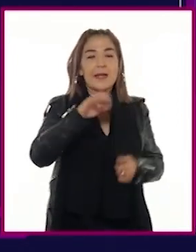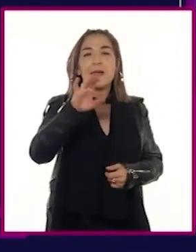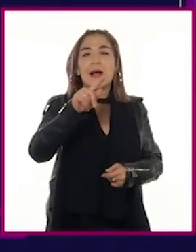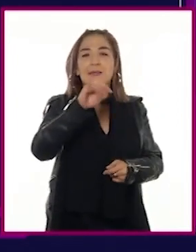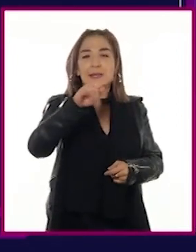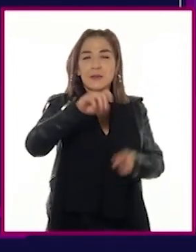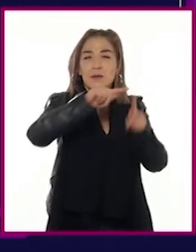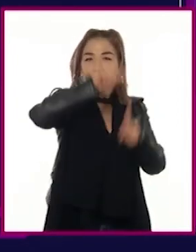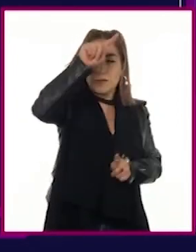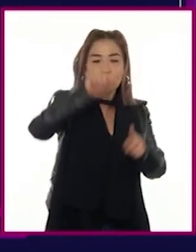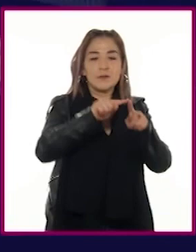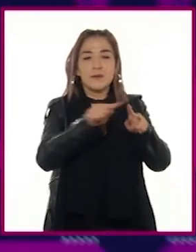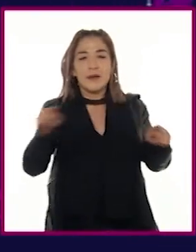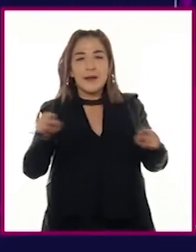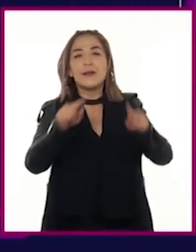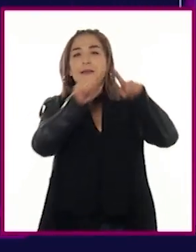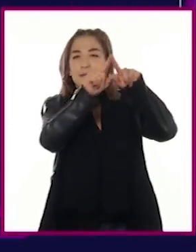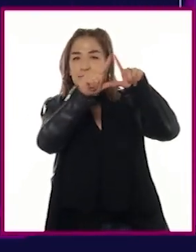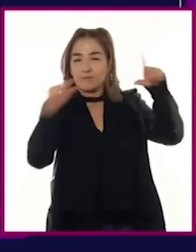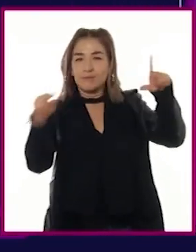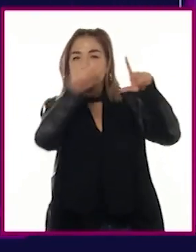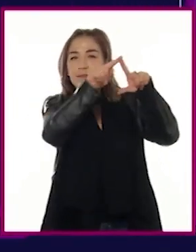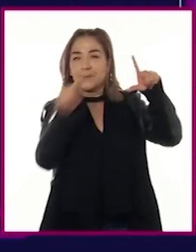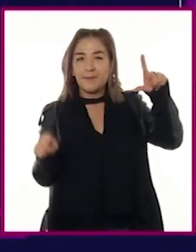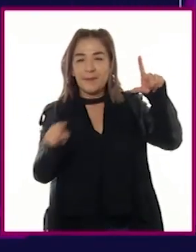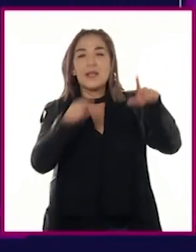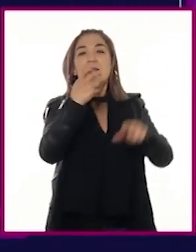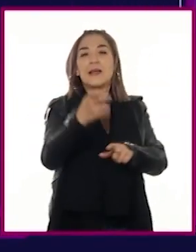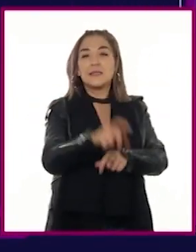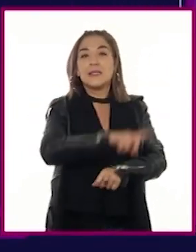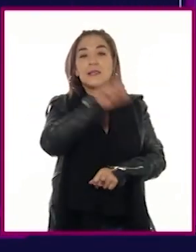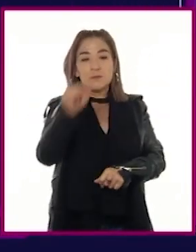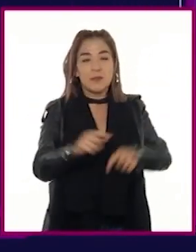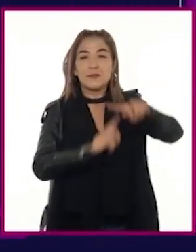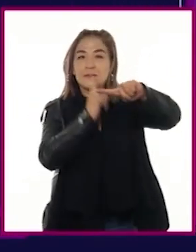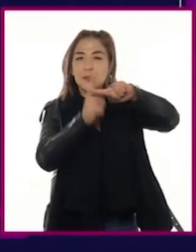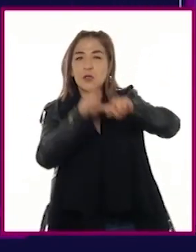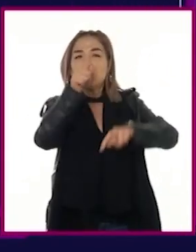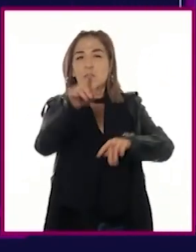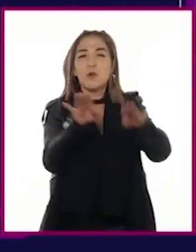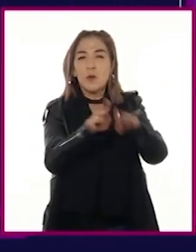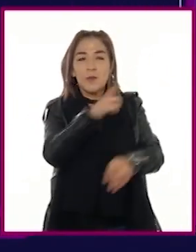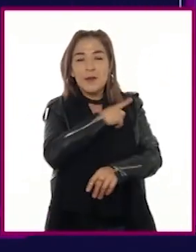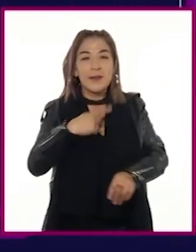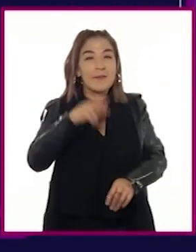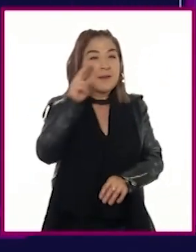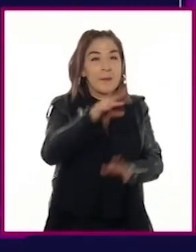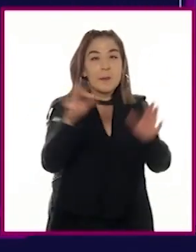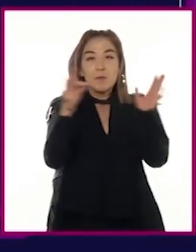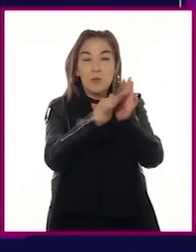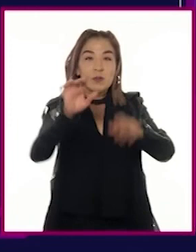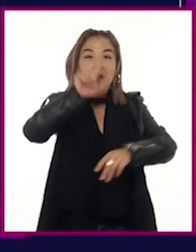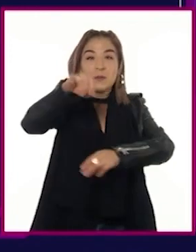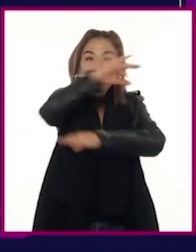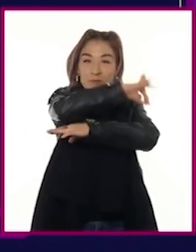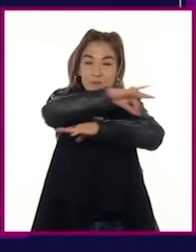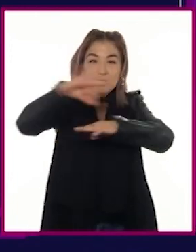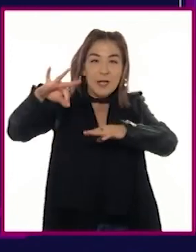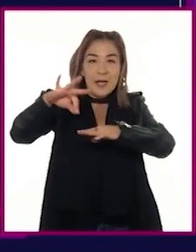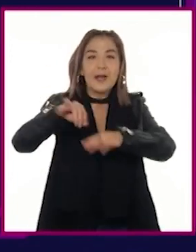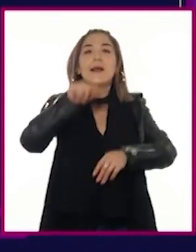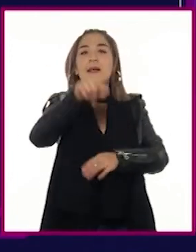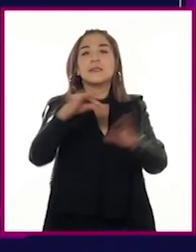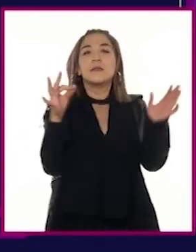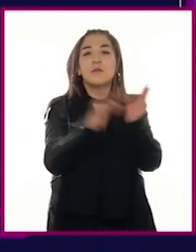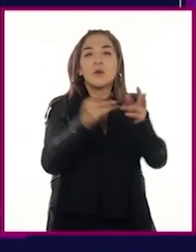adyacente e hipotenusa. El plano cartesiano y, en consecuencia, la localización de puntos y trazado de gráficas toman como